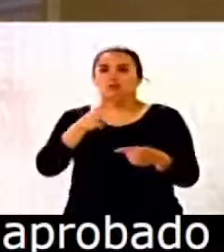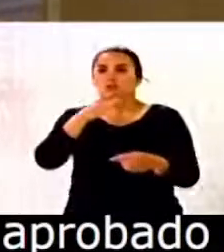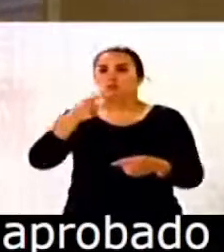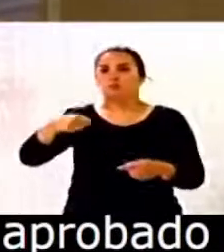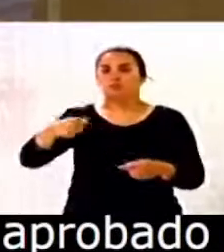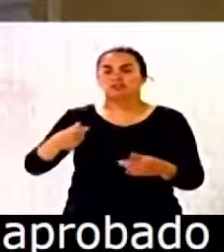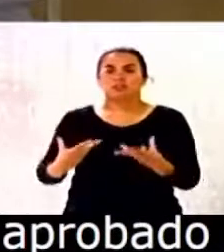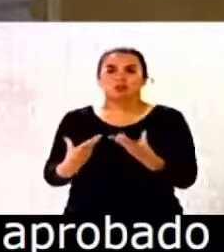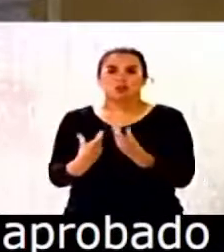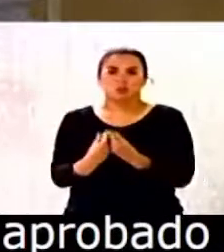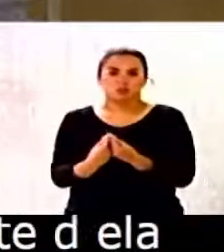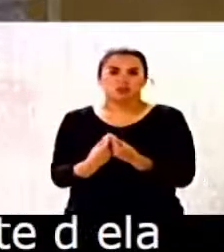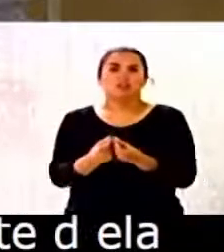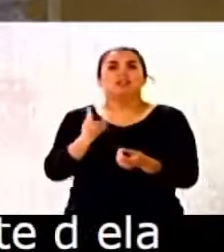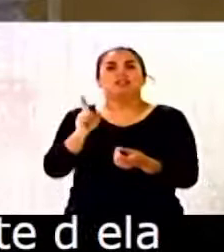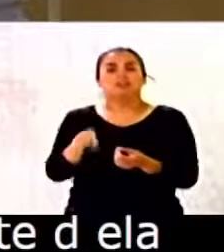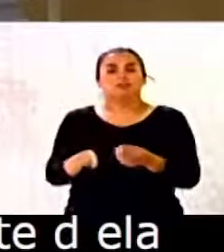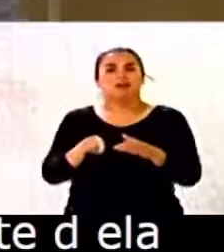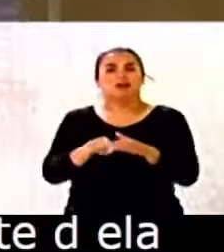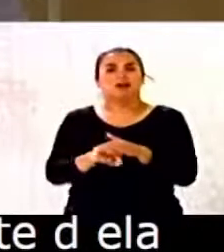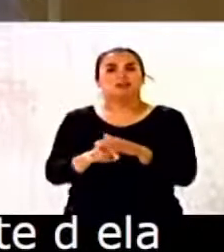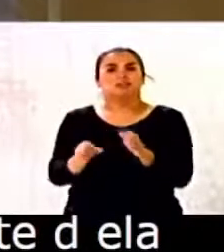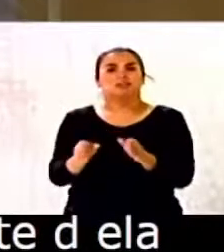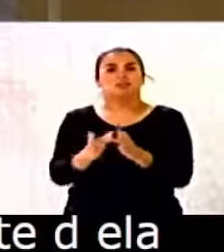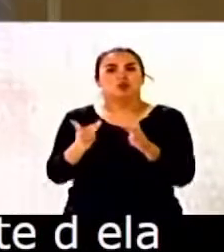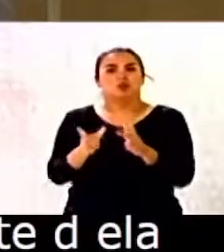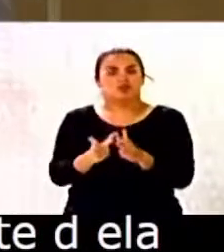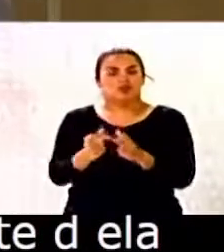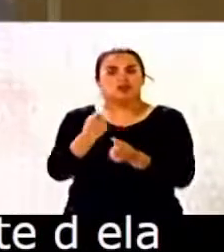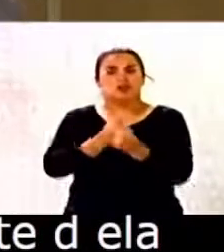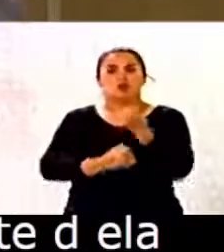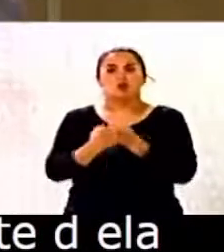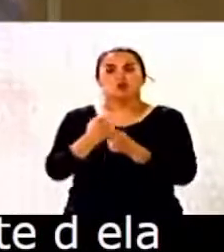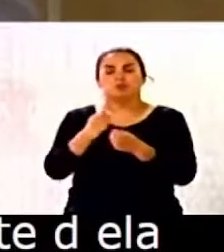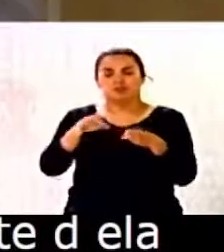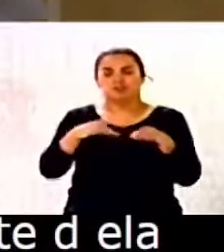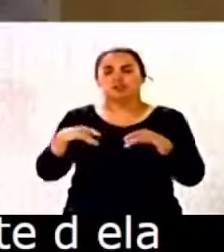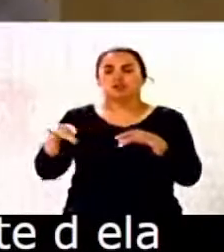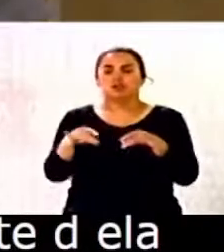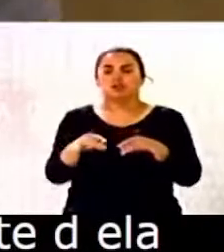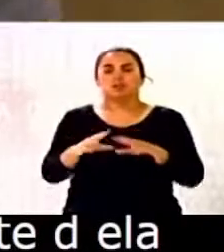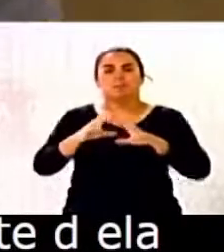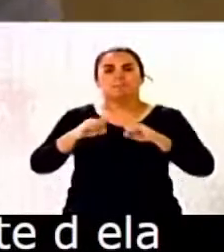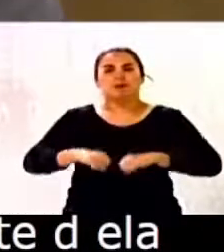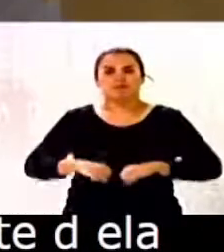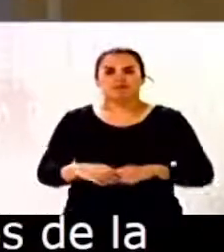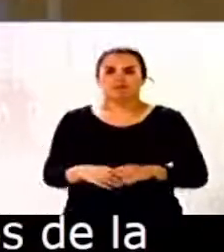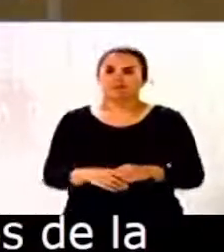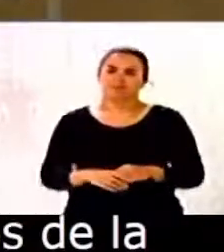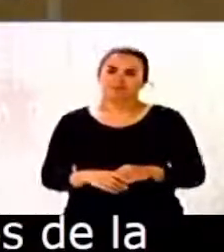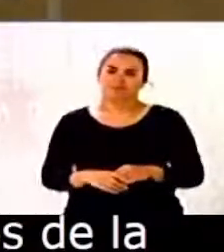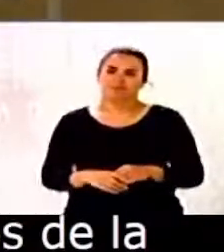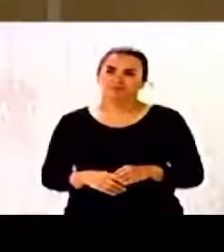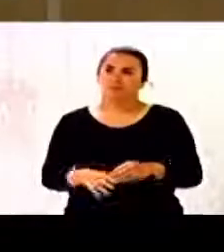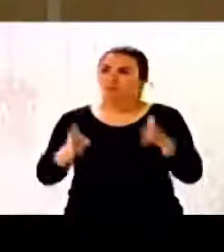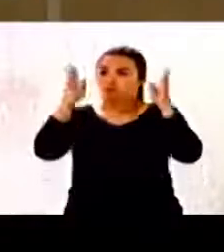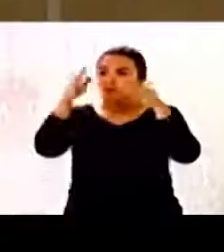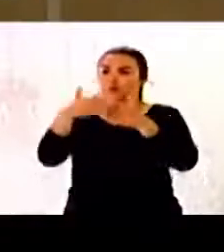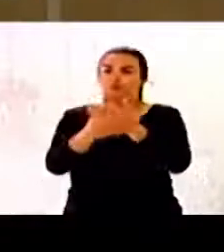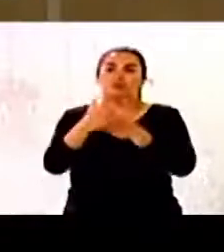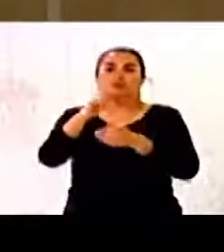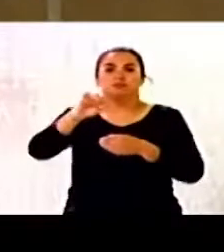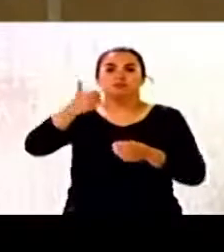de la Junta y con los agentes sociales y económicos de esta región. El Consejo de Gobierno también ha